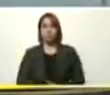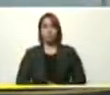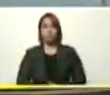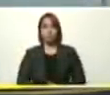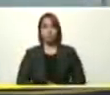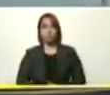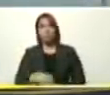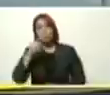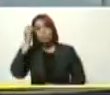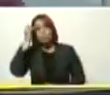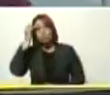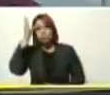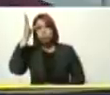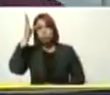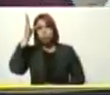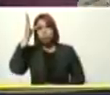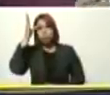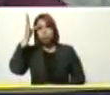las capacidades.